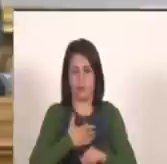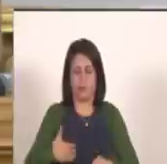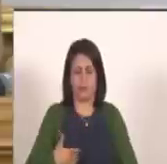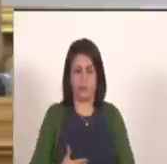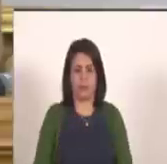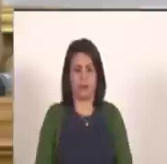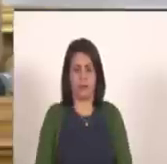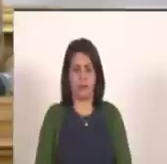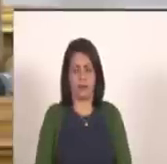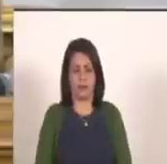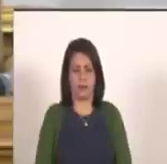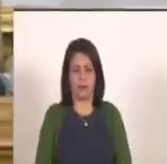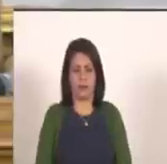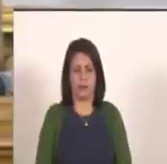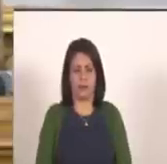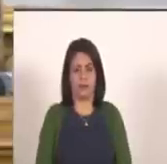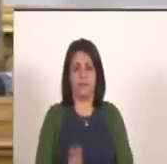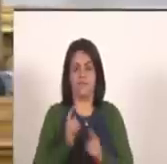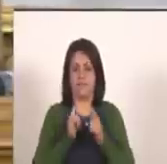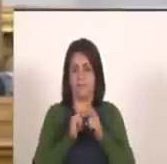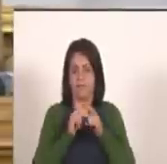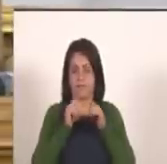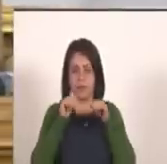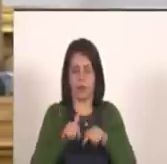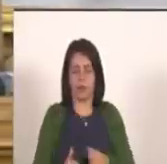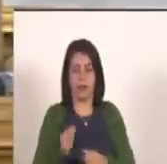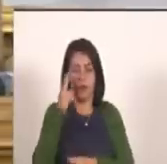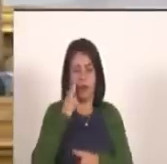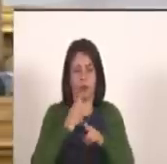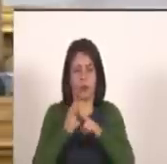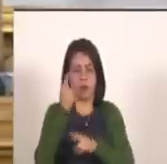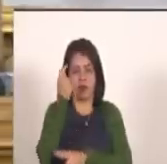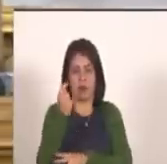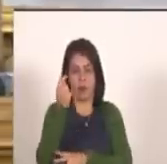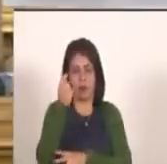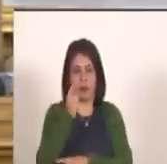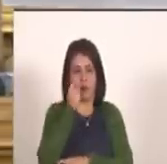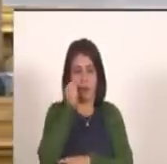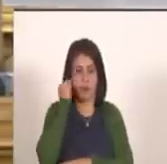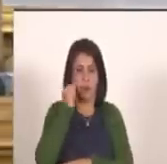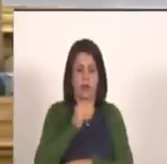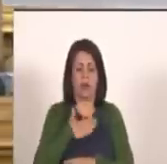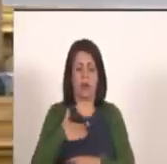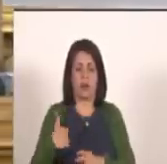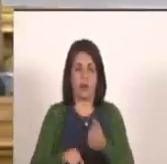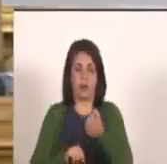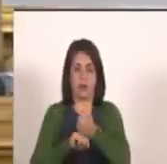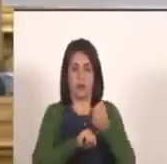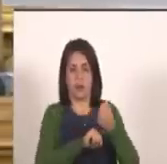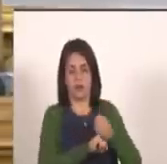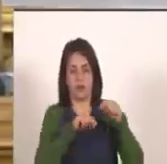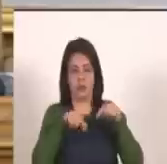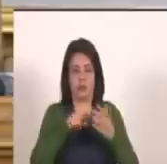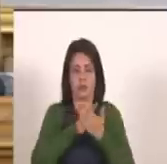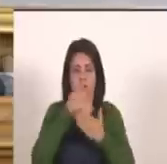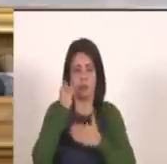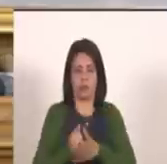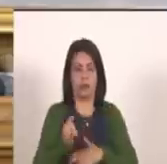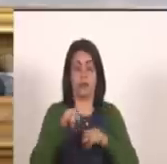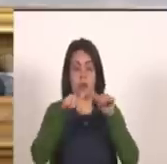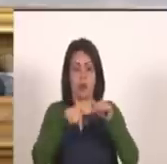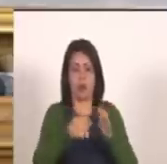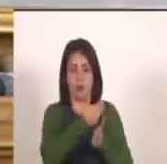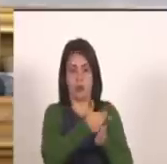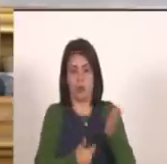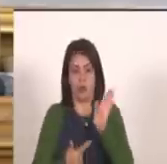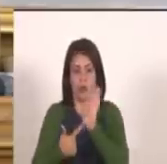presidente. Bien, en consideración, las honorables diputadas y los honorables diputados que estén a favor del proyecto de orden